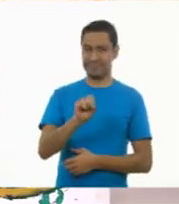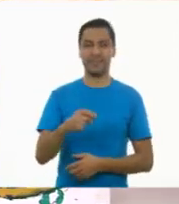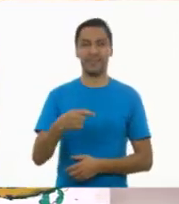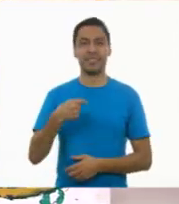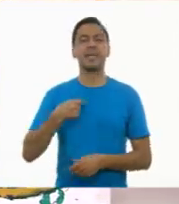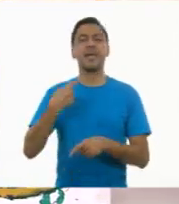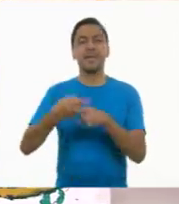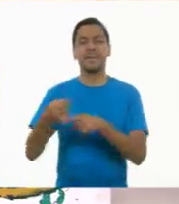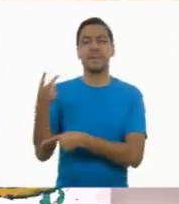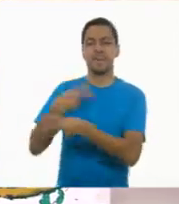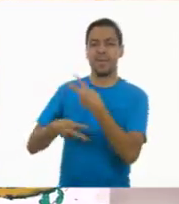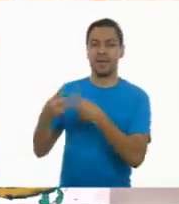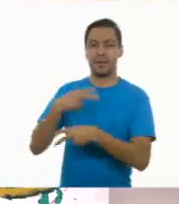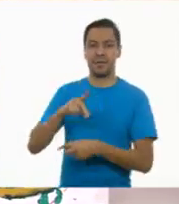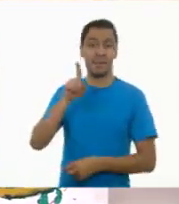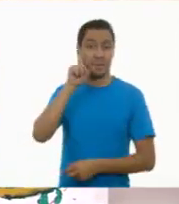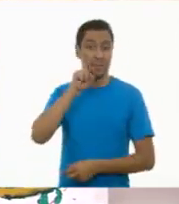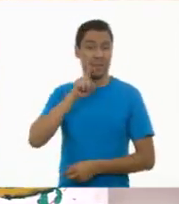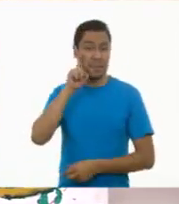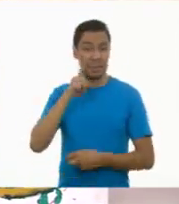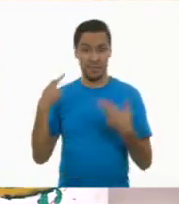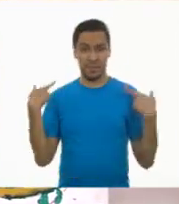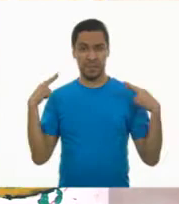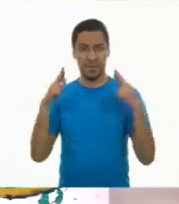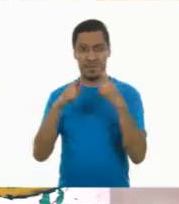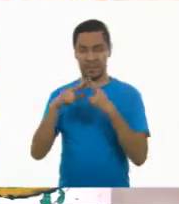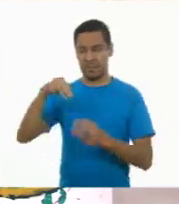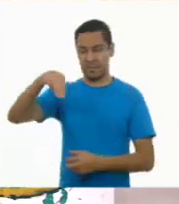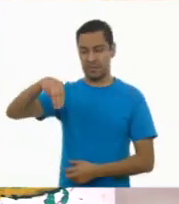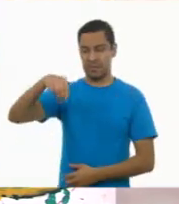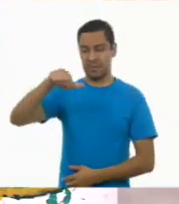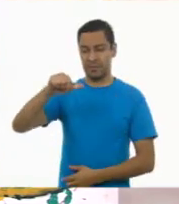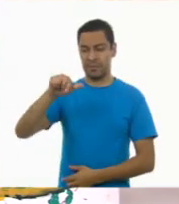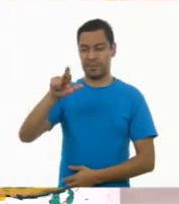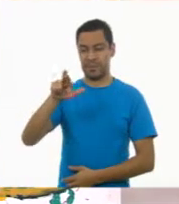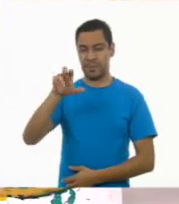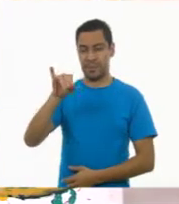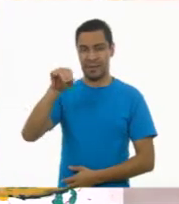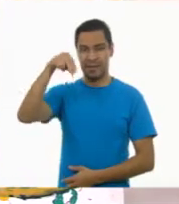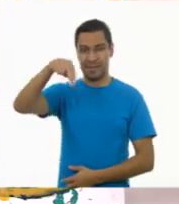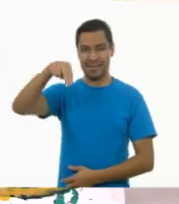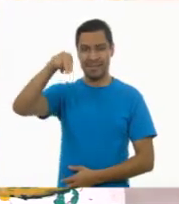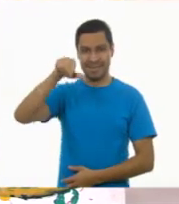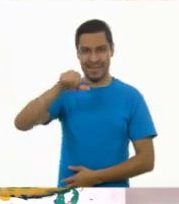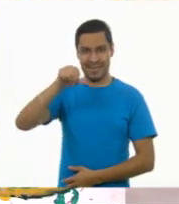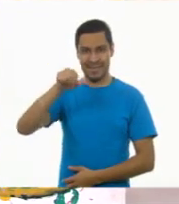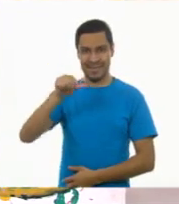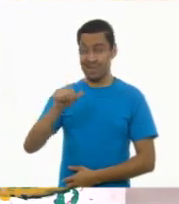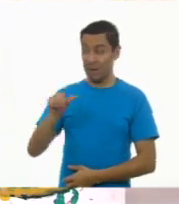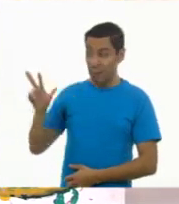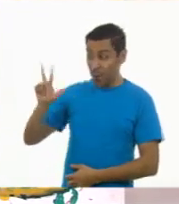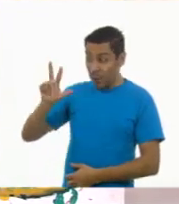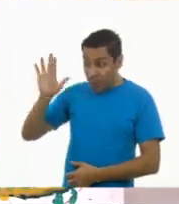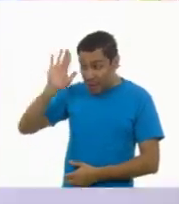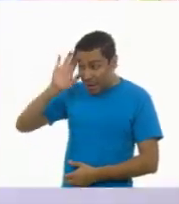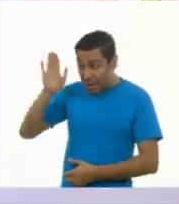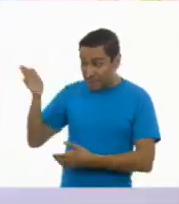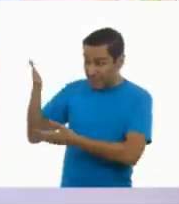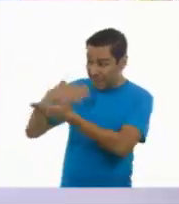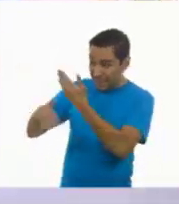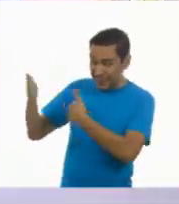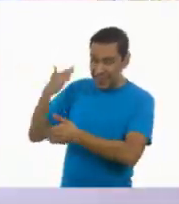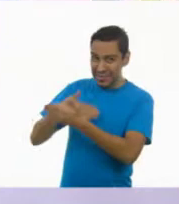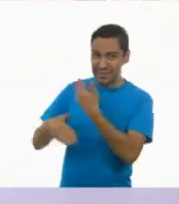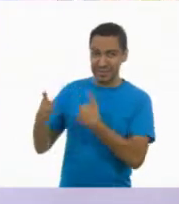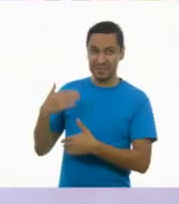para que nos dé la clase? ¡A la maestra Marina! ¡La maestra Marina! ¡Sí! ¡Wow! ¡Aquí está, maestra Marina! ¡Adelante, maestra! ¡Bienvenida!